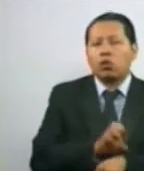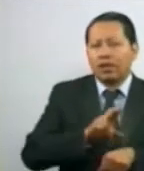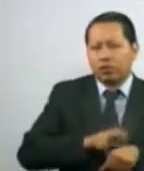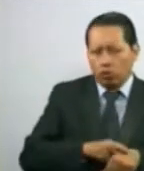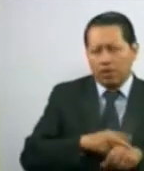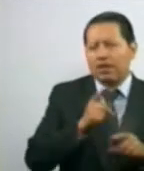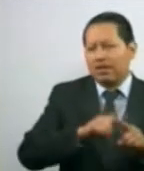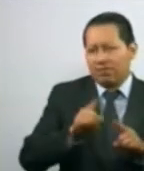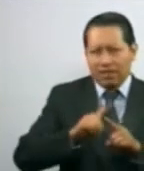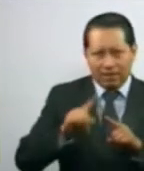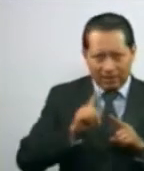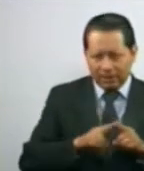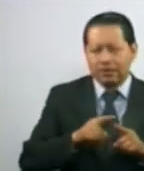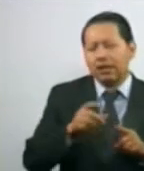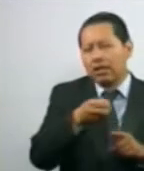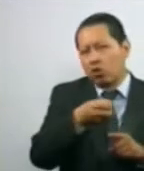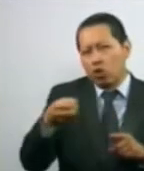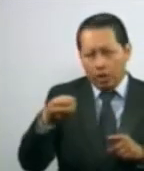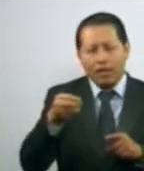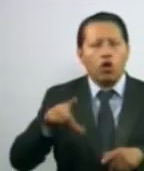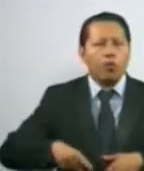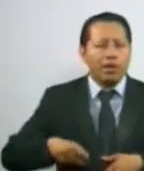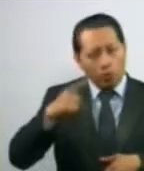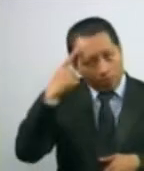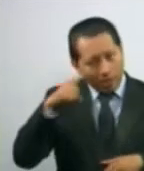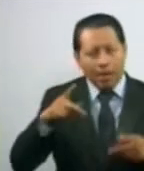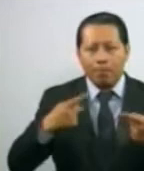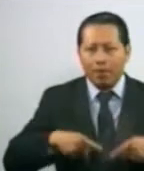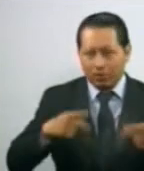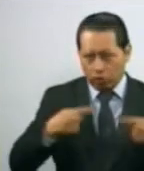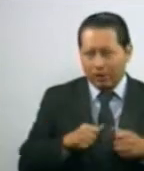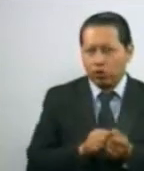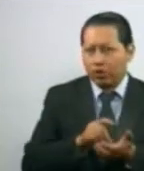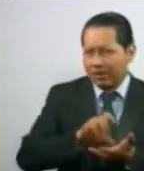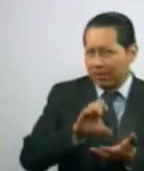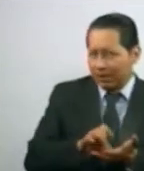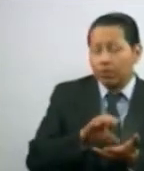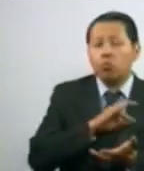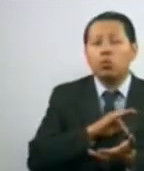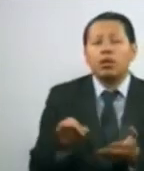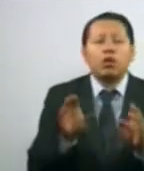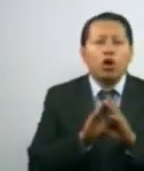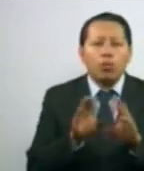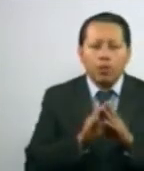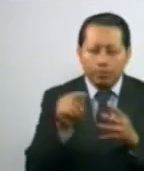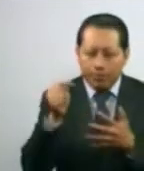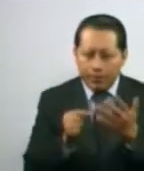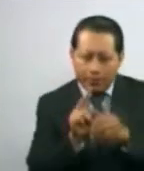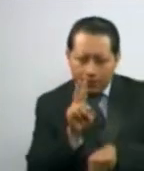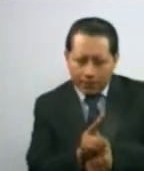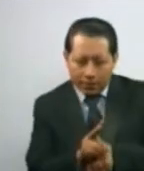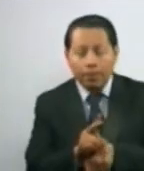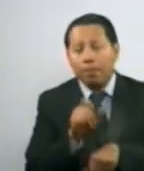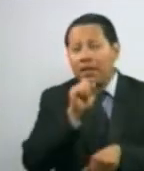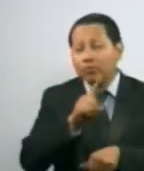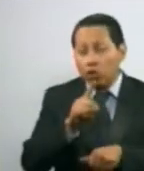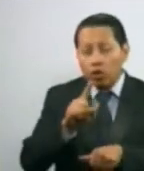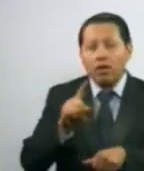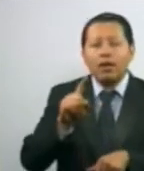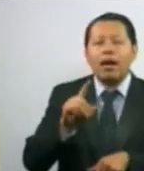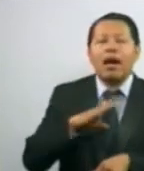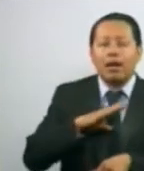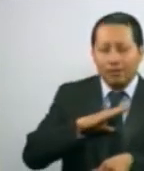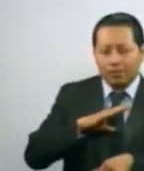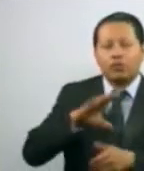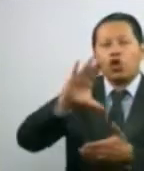gobierno para la protección de personas indígenas con discapacidad, dirigiendo mecanismos de monitoreo de la Convención sobre los